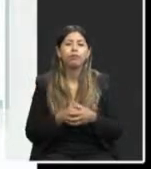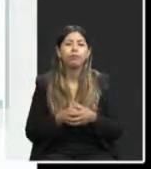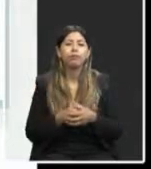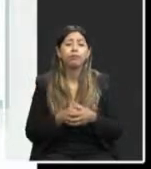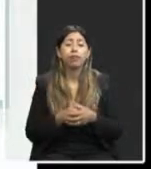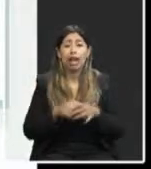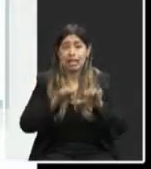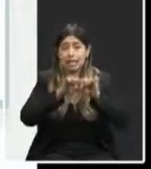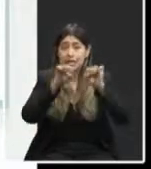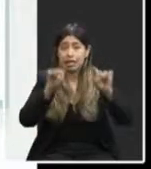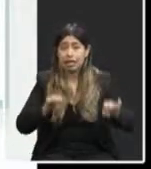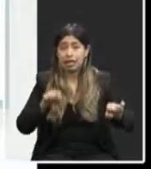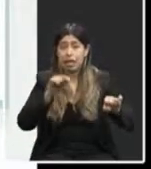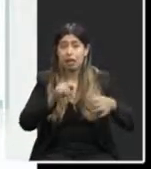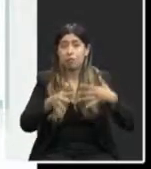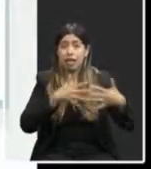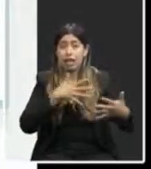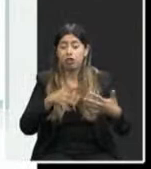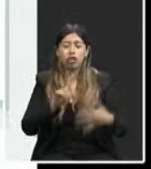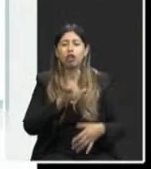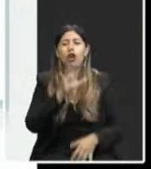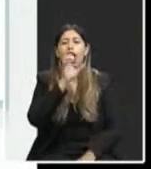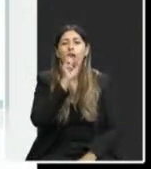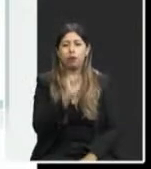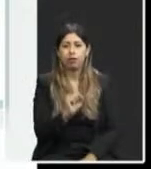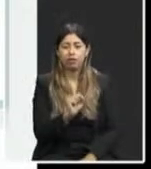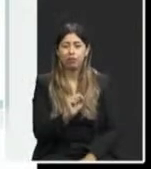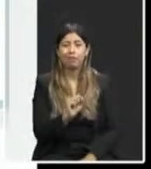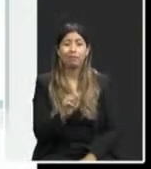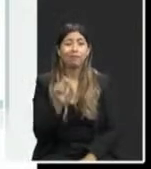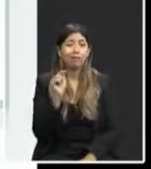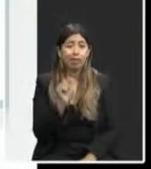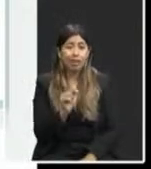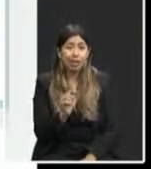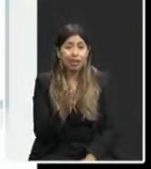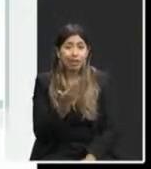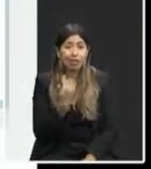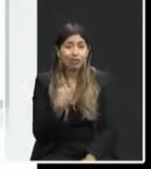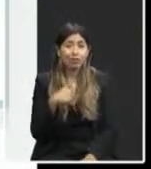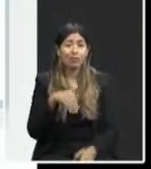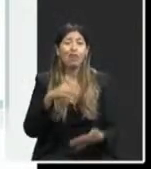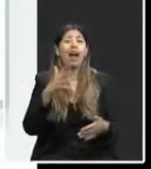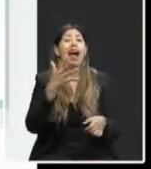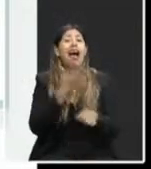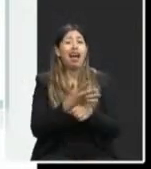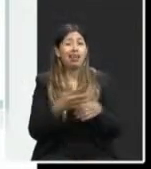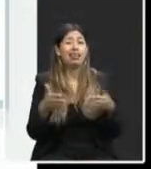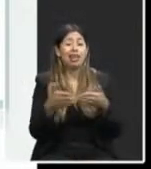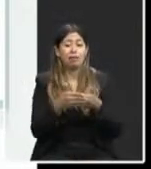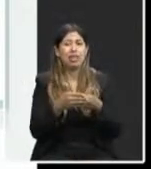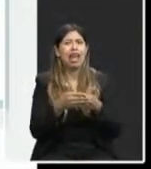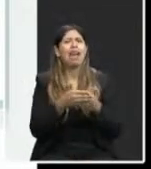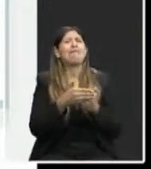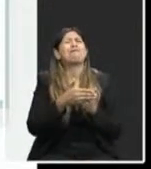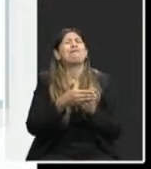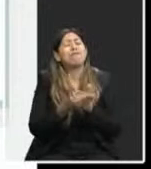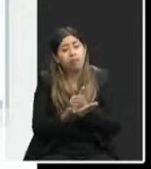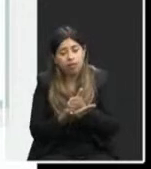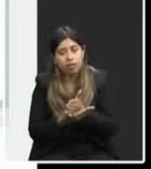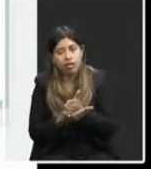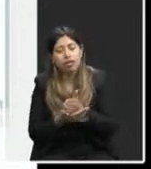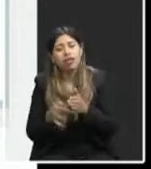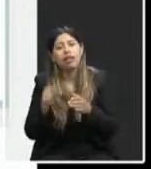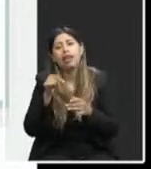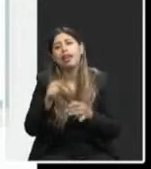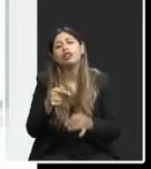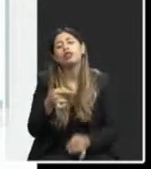los sistemas naturales no aguantan. Y básicamente llegamos a un límite, sobrepasamos ese límite, y por eso